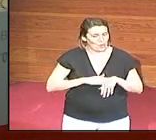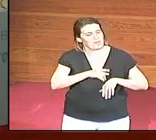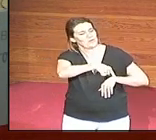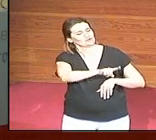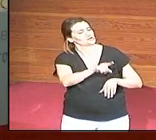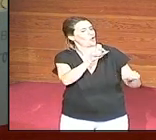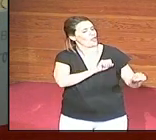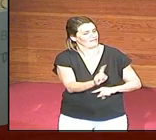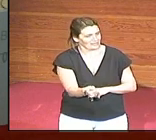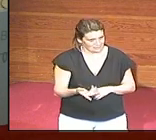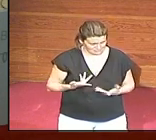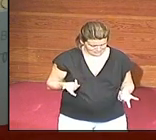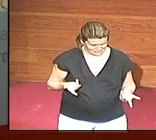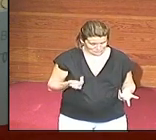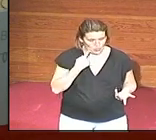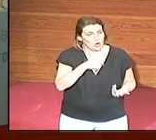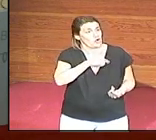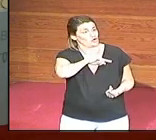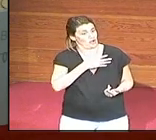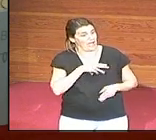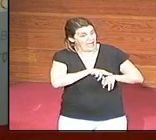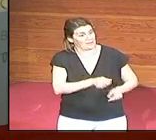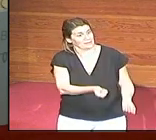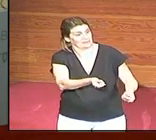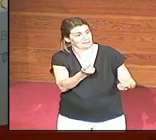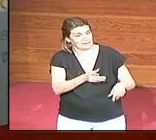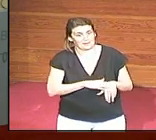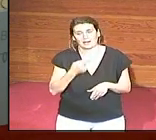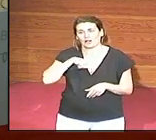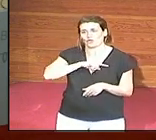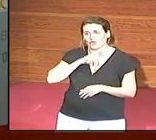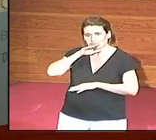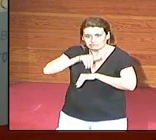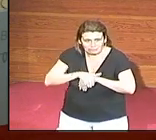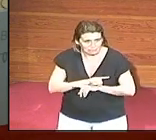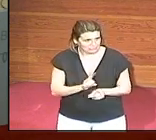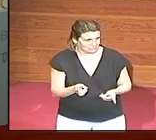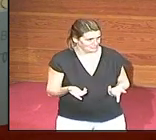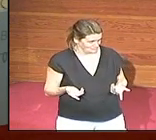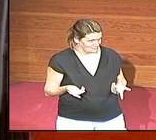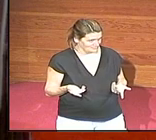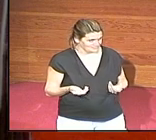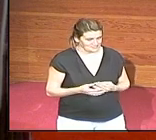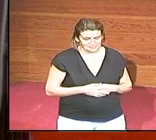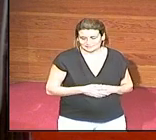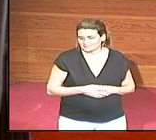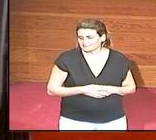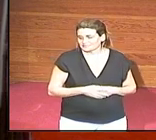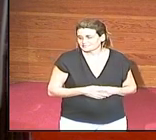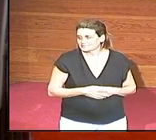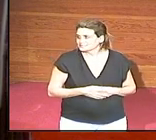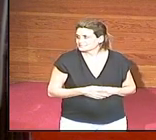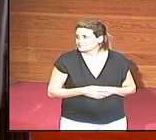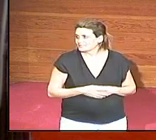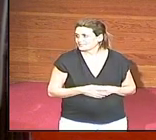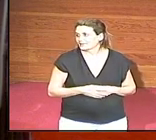lo que se supone que tienes que hacer, entregar las armas, salir a combatir a campo abierto, no lo sé, pero pasa en los dos lados, ¿no? ¿Quién la